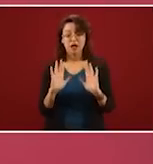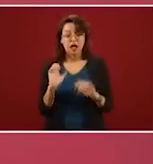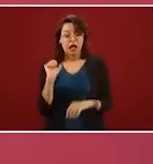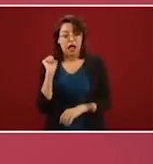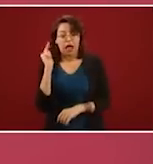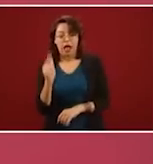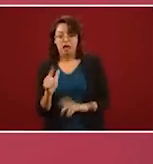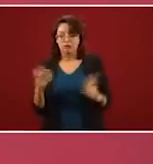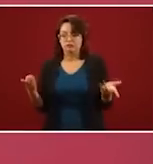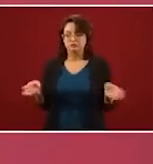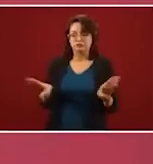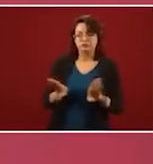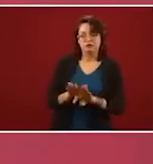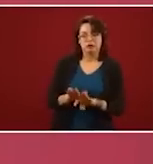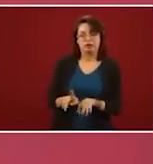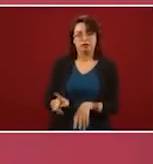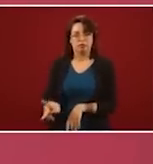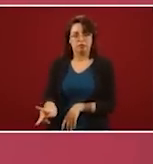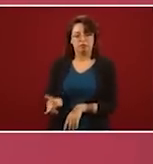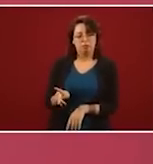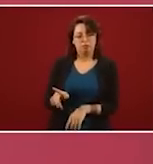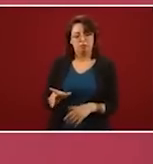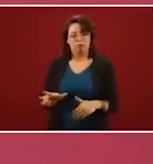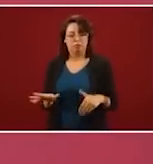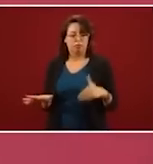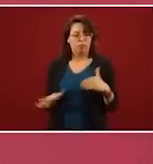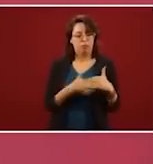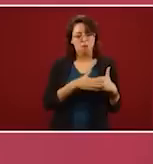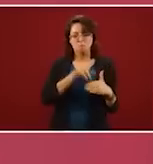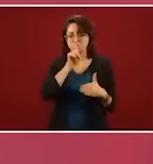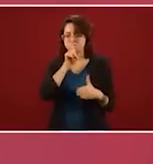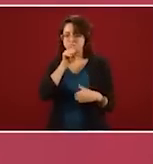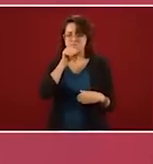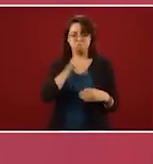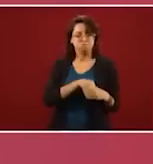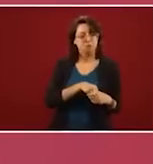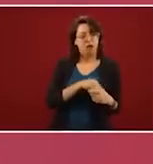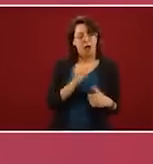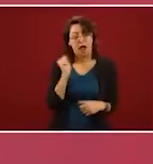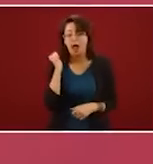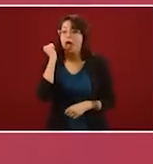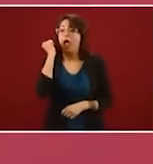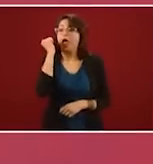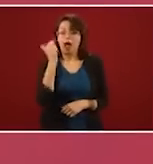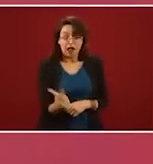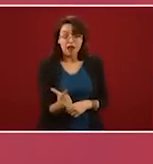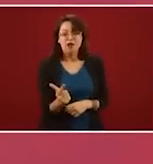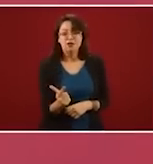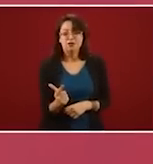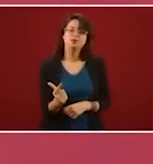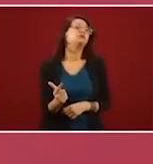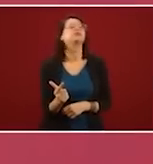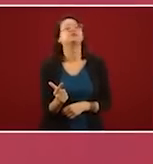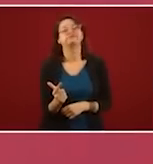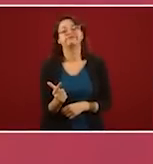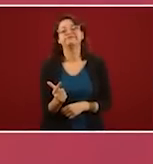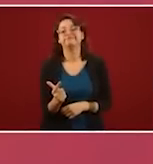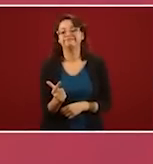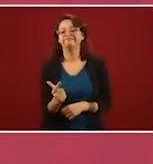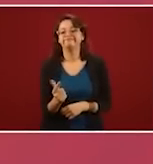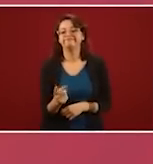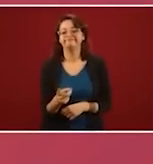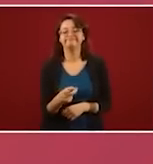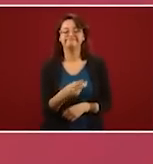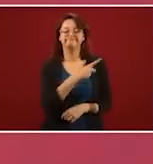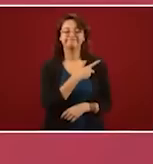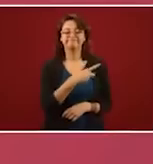huelga para no dar el servicio, tenemos que